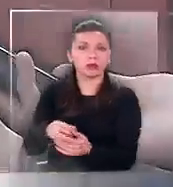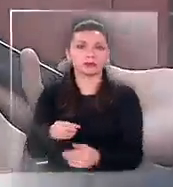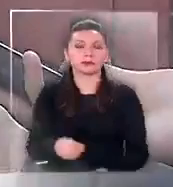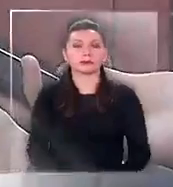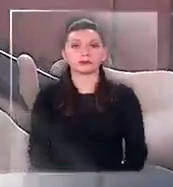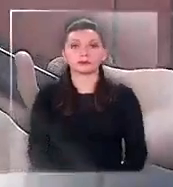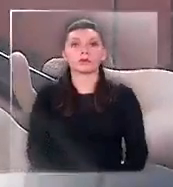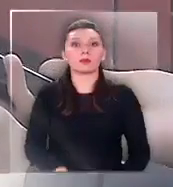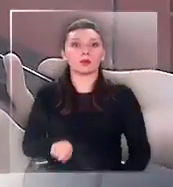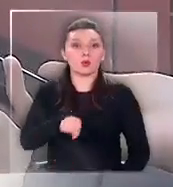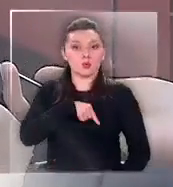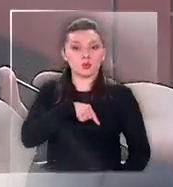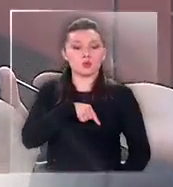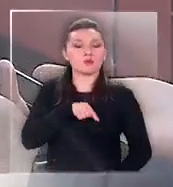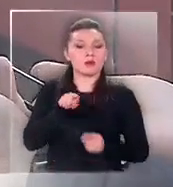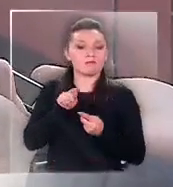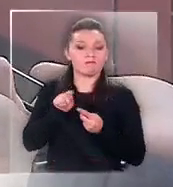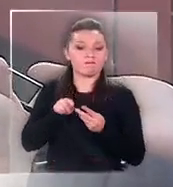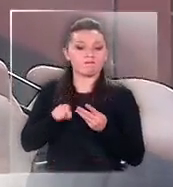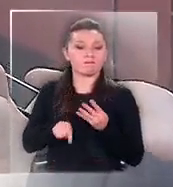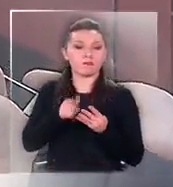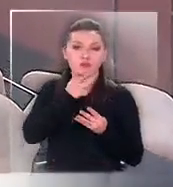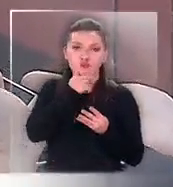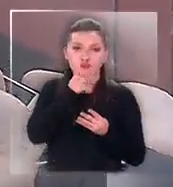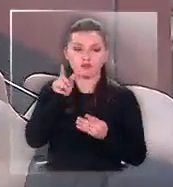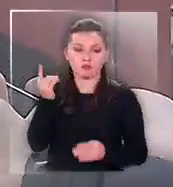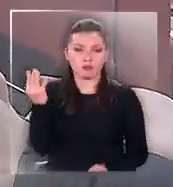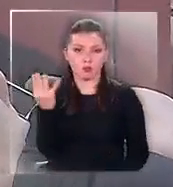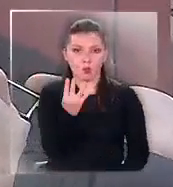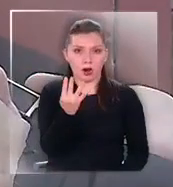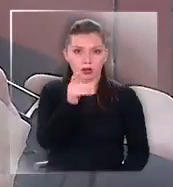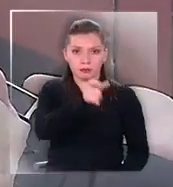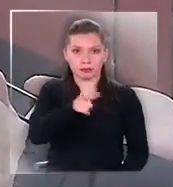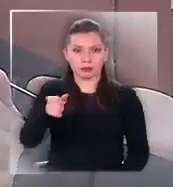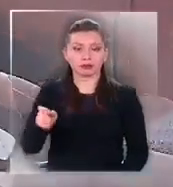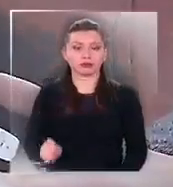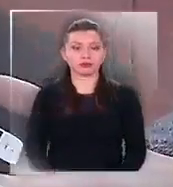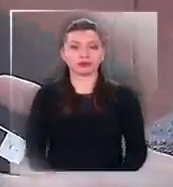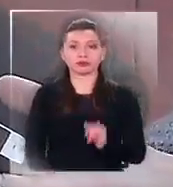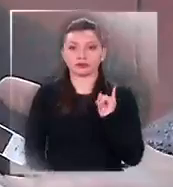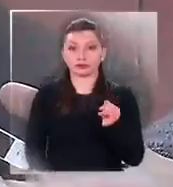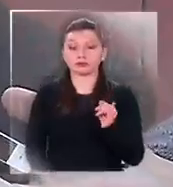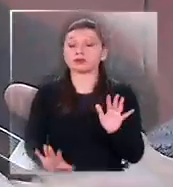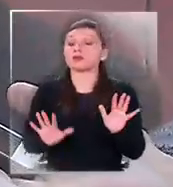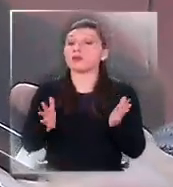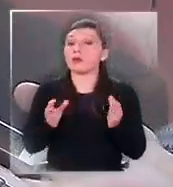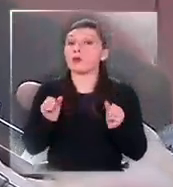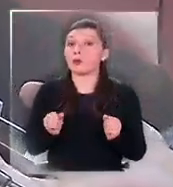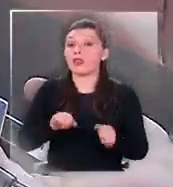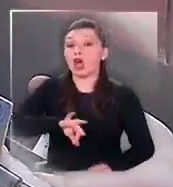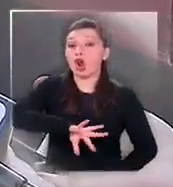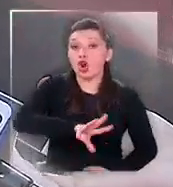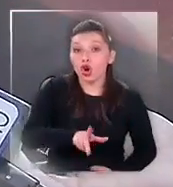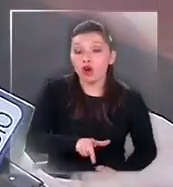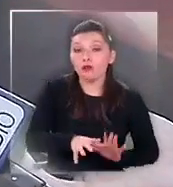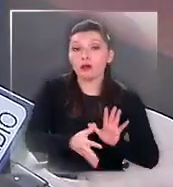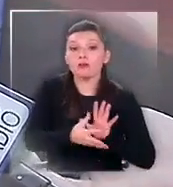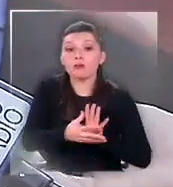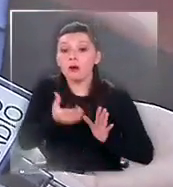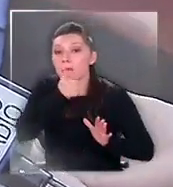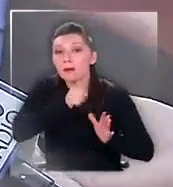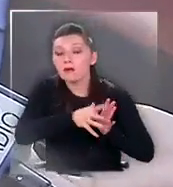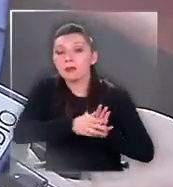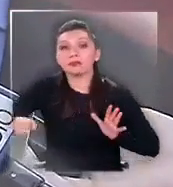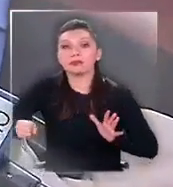En calidad de inculpados. Esa es la que... Sí. Son 4 personas. Son 4 personas, sí. Y eventualmente podría ser un robo, podría ser un hurto, no sabemos